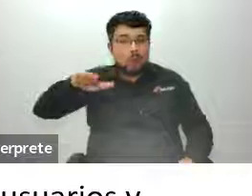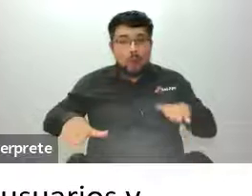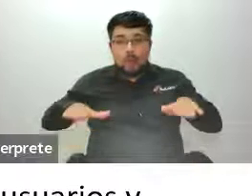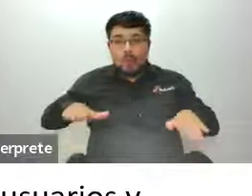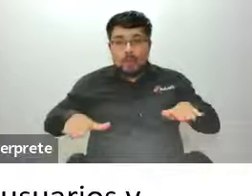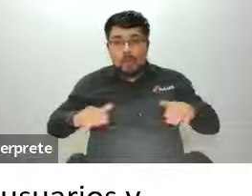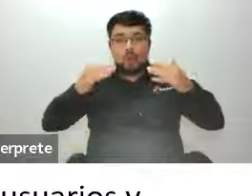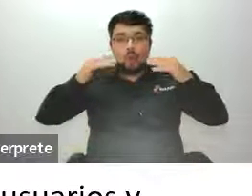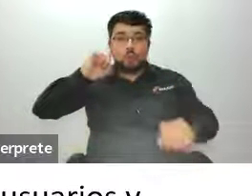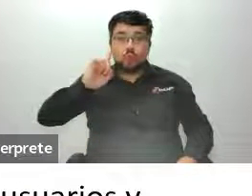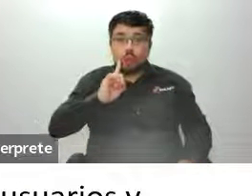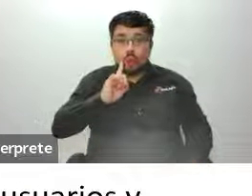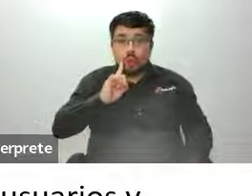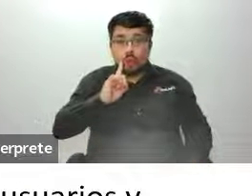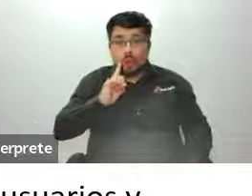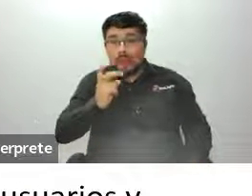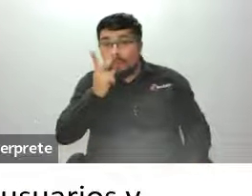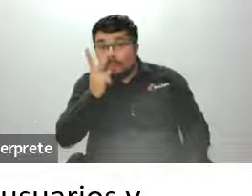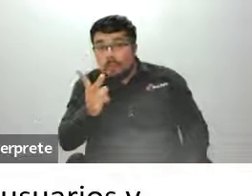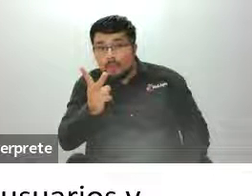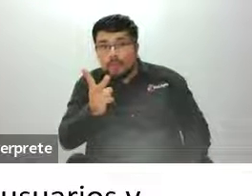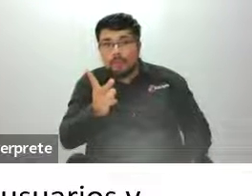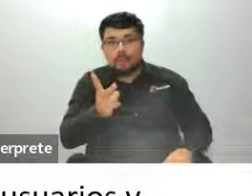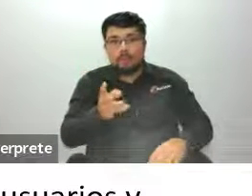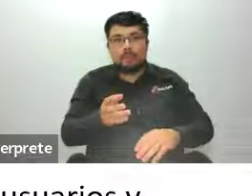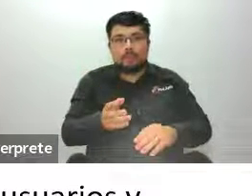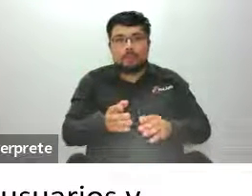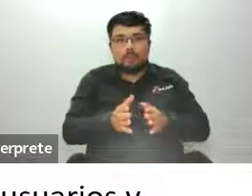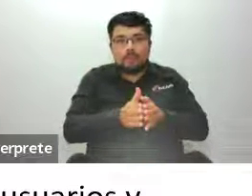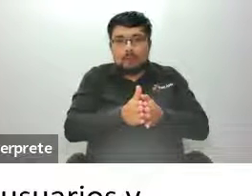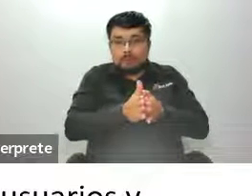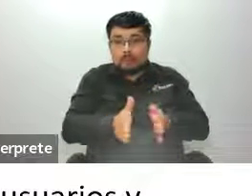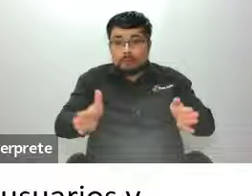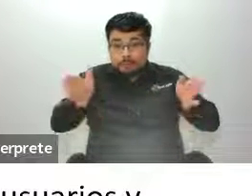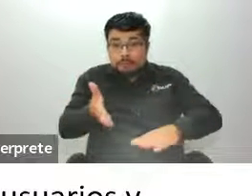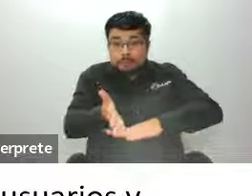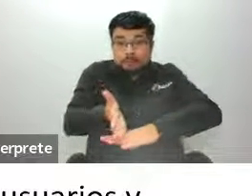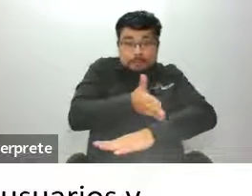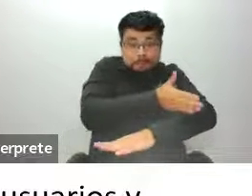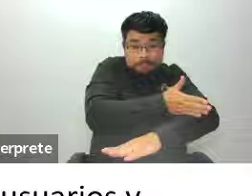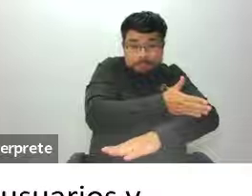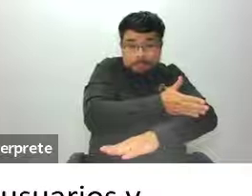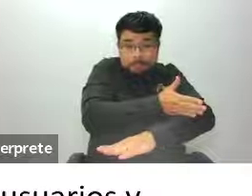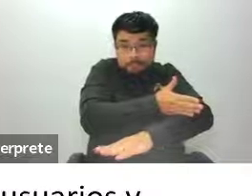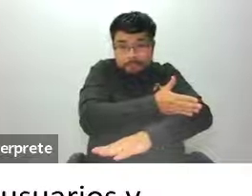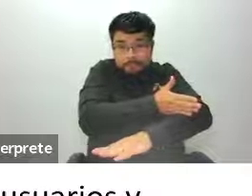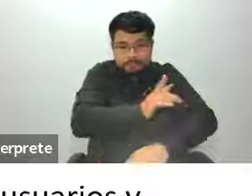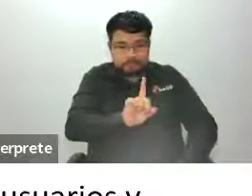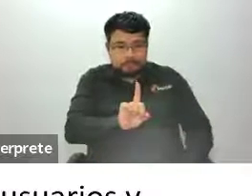visto que si tempranamente están en estos espacios que son ricos en la lengua de